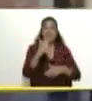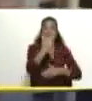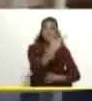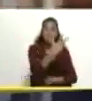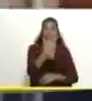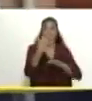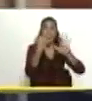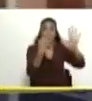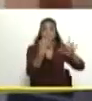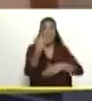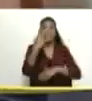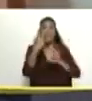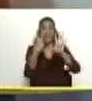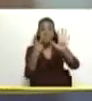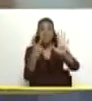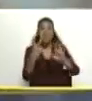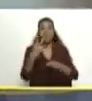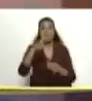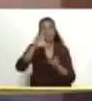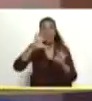1.387 familias,